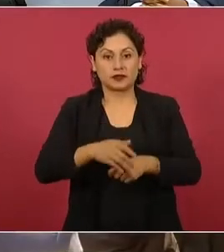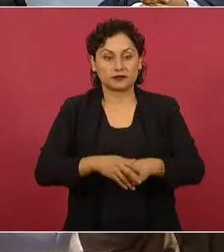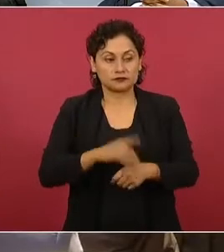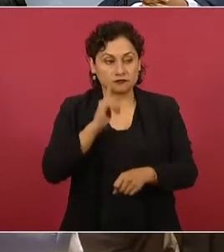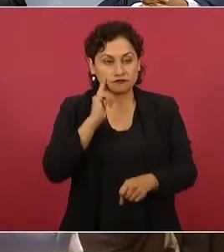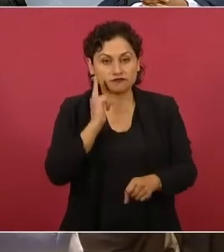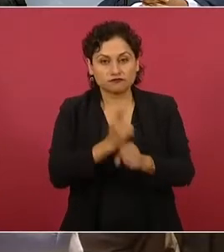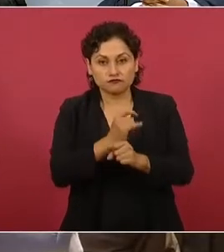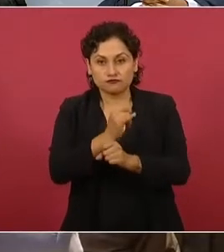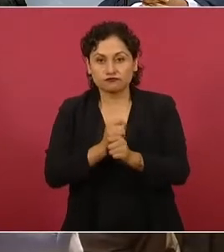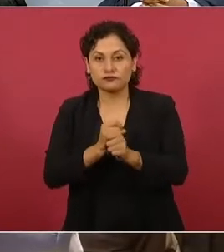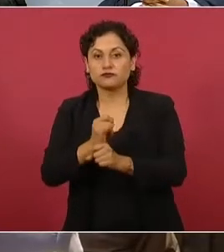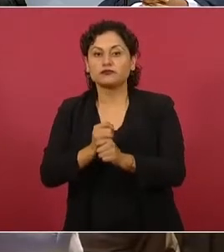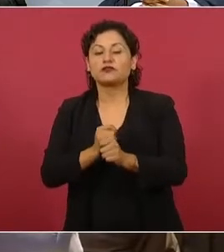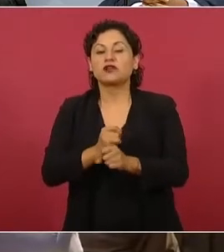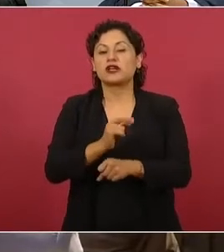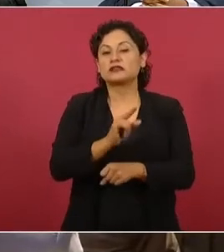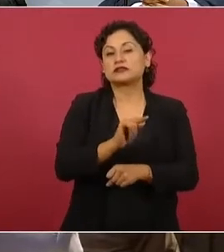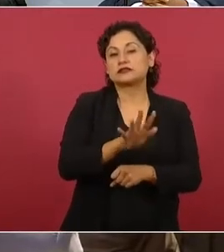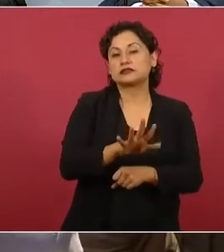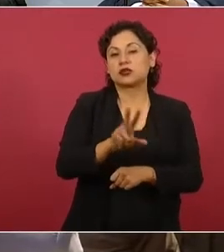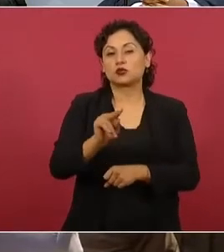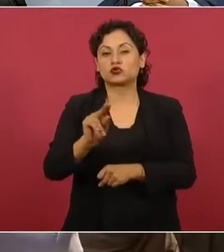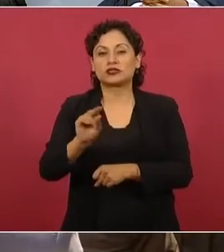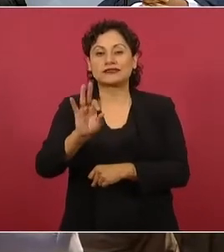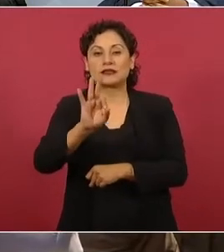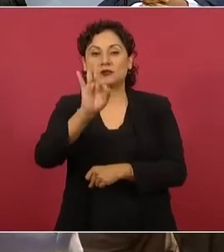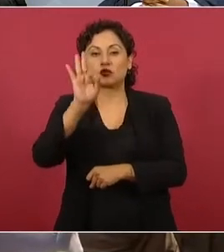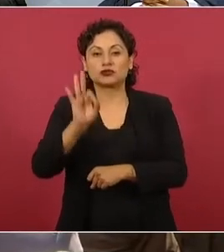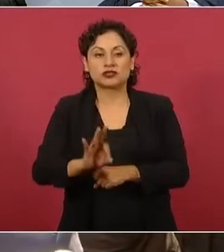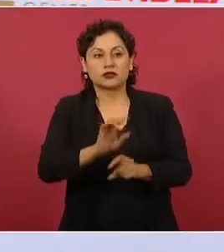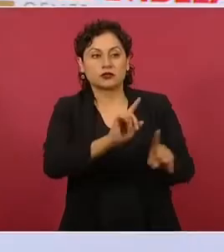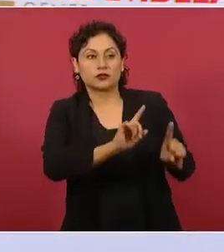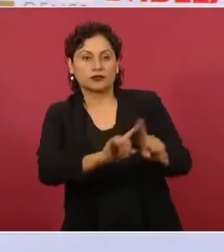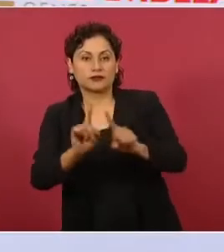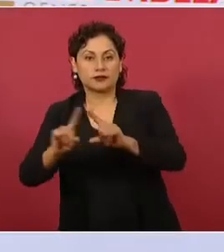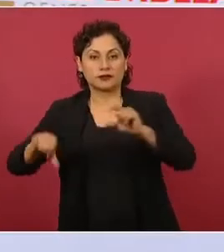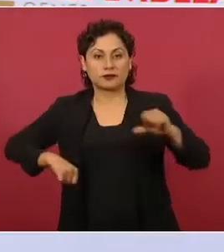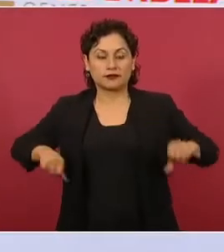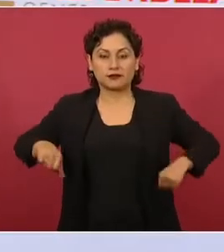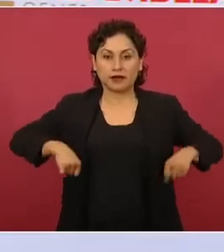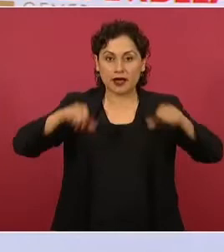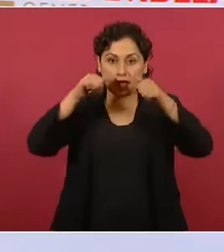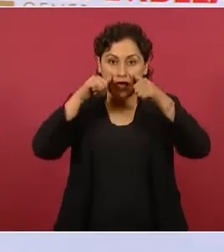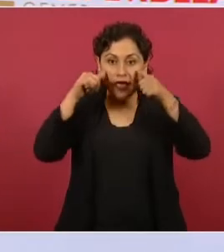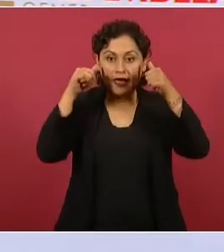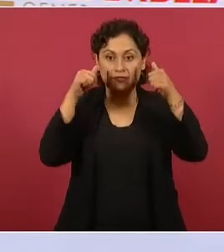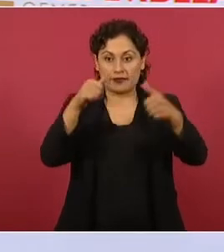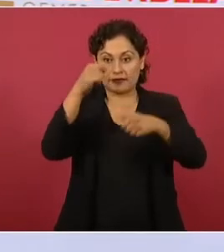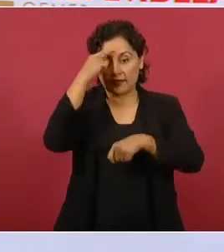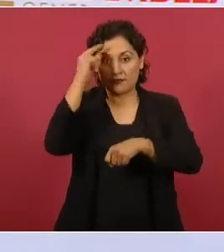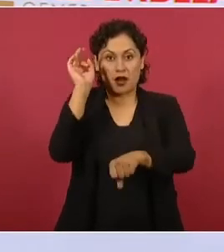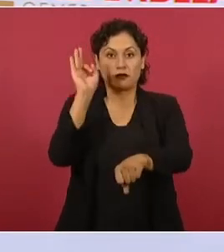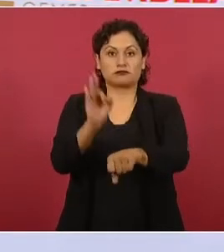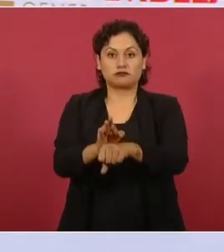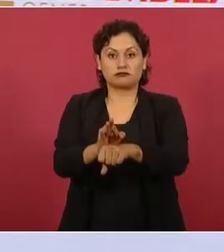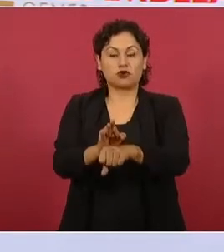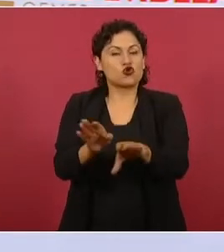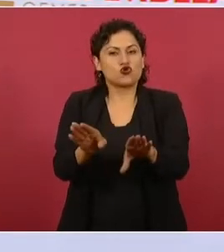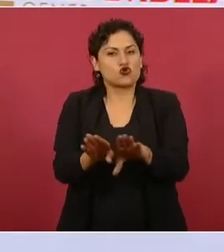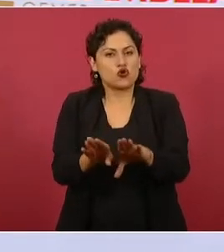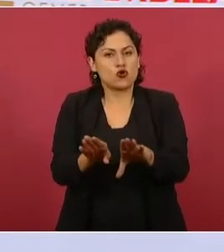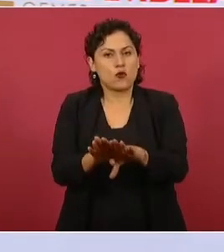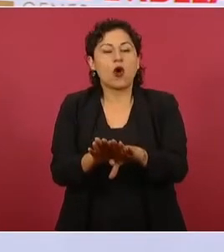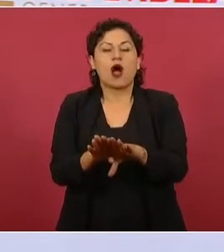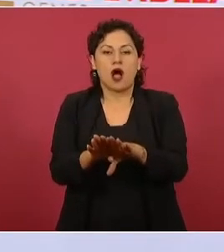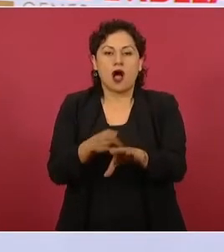75%, 80% de las acciones para poder atender ese rezago se resuelven con acciones de